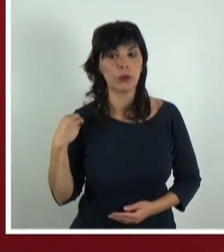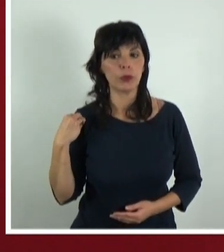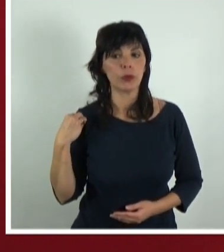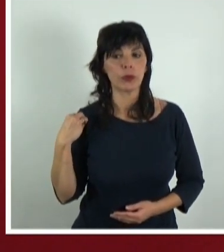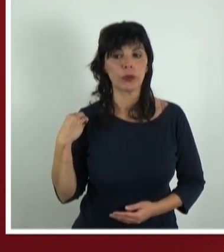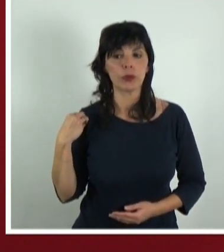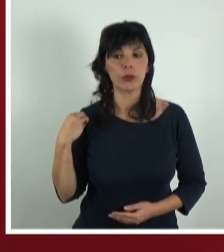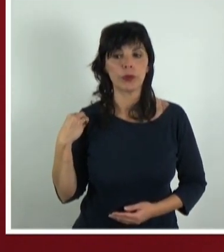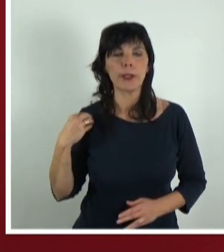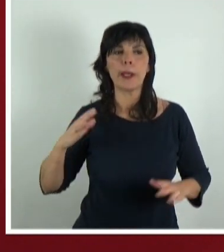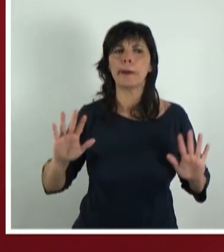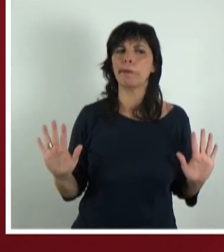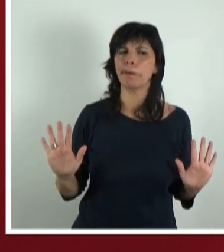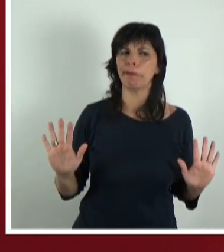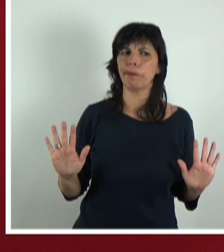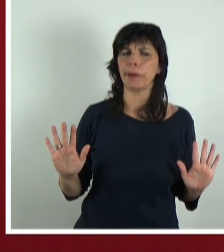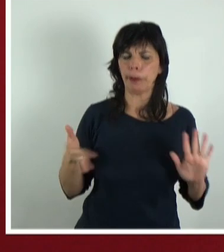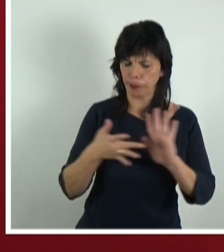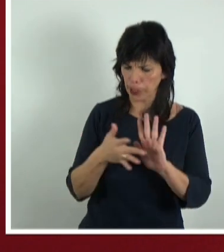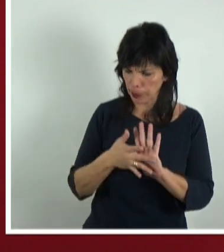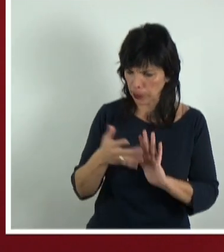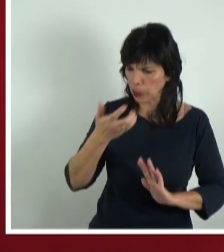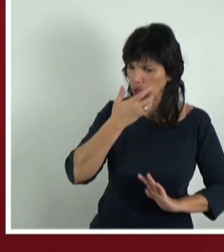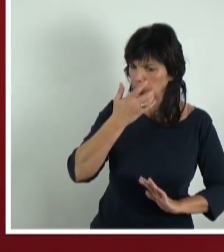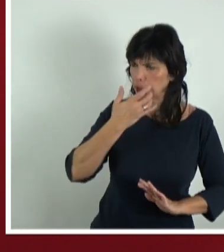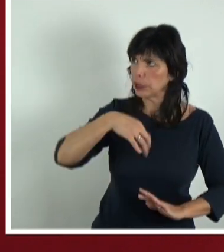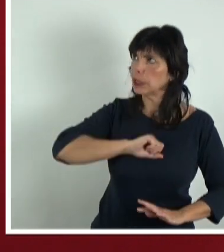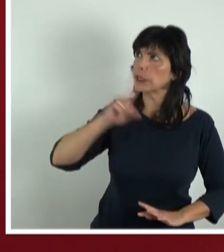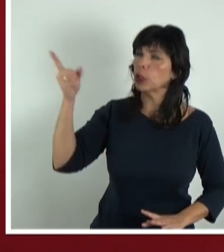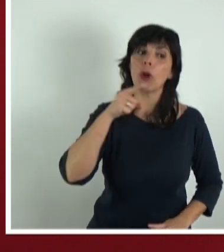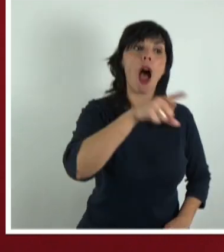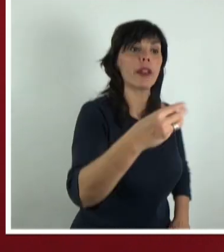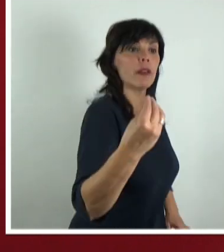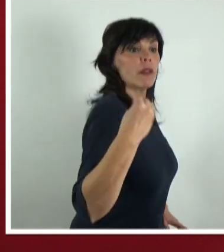si el Señor te llama y tú no quieres huir?